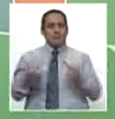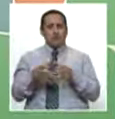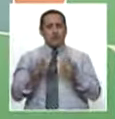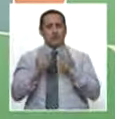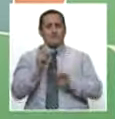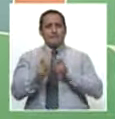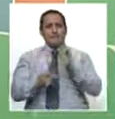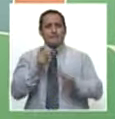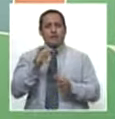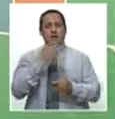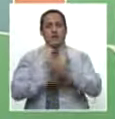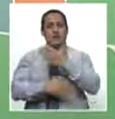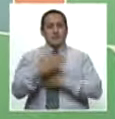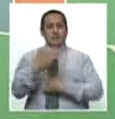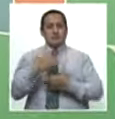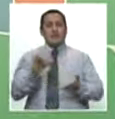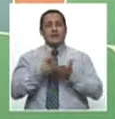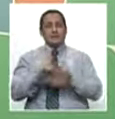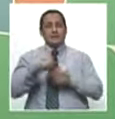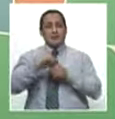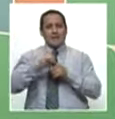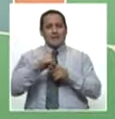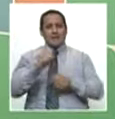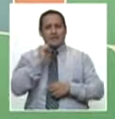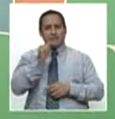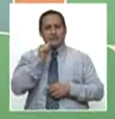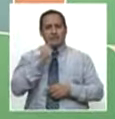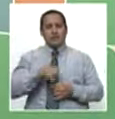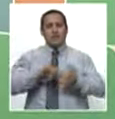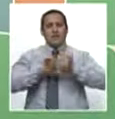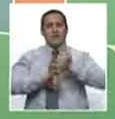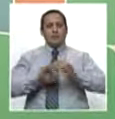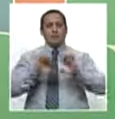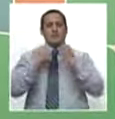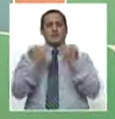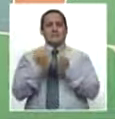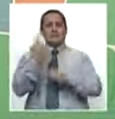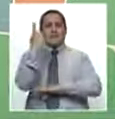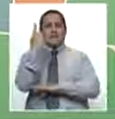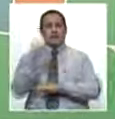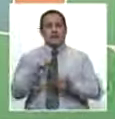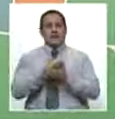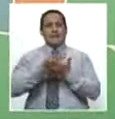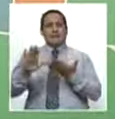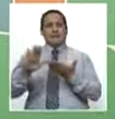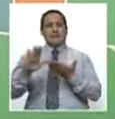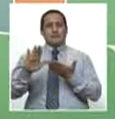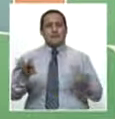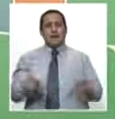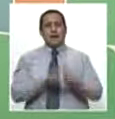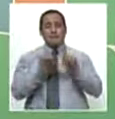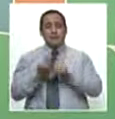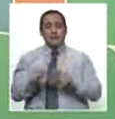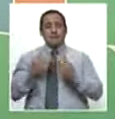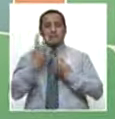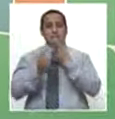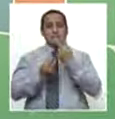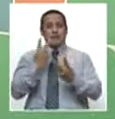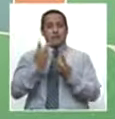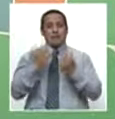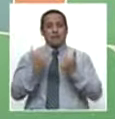dirigido a personas con discapacidad que entrenan todos los sábados en el Estadio Nacional de manera gratuita. También